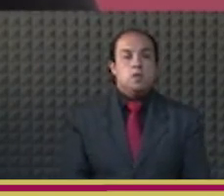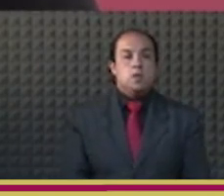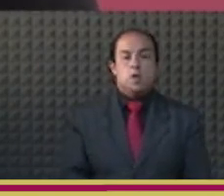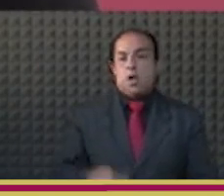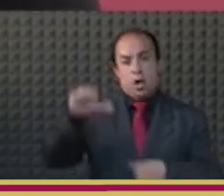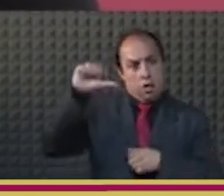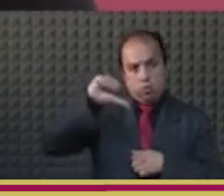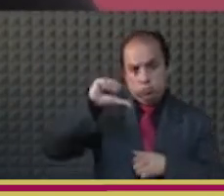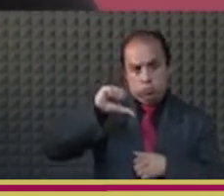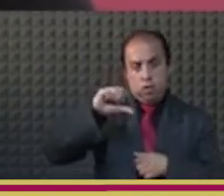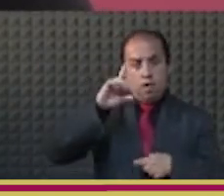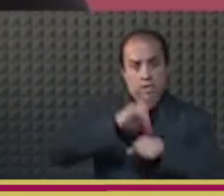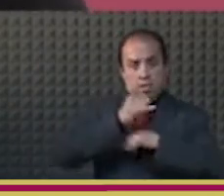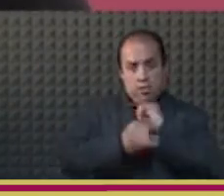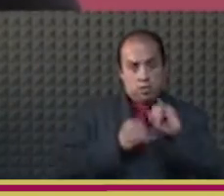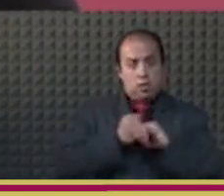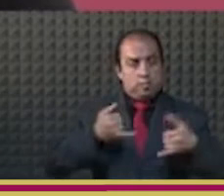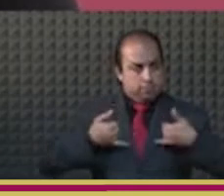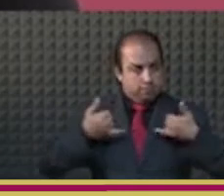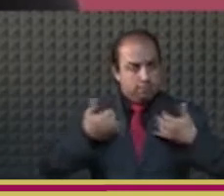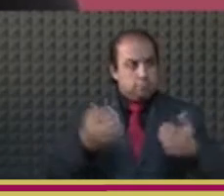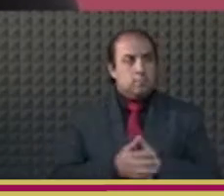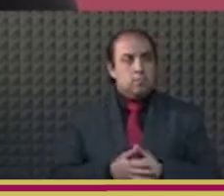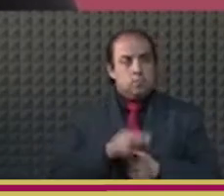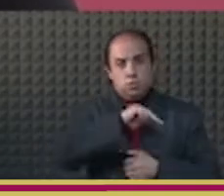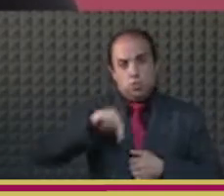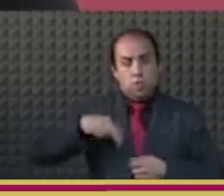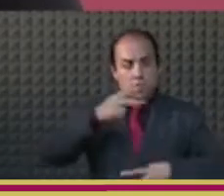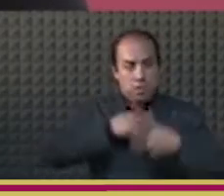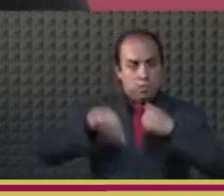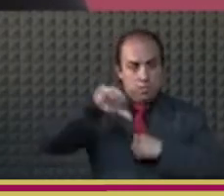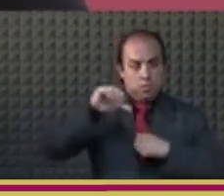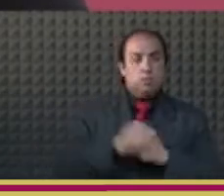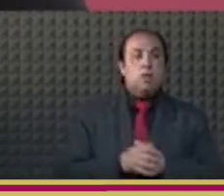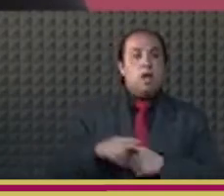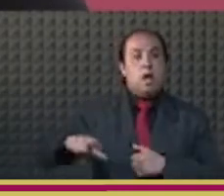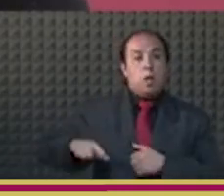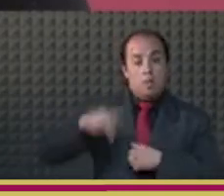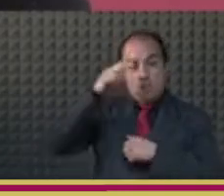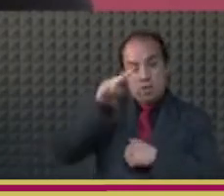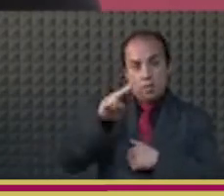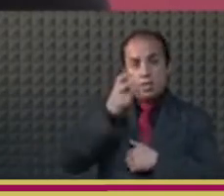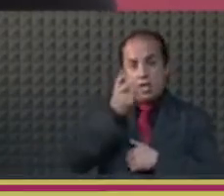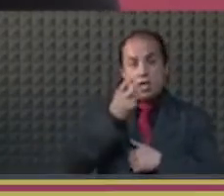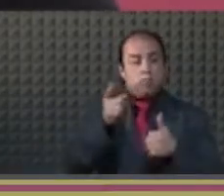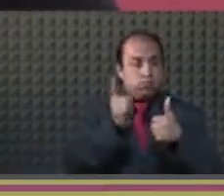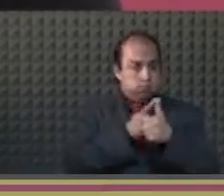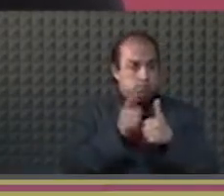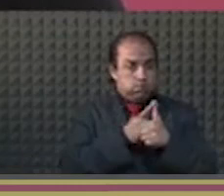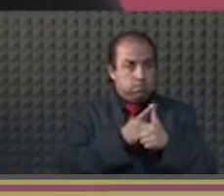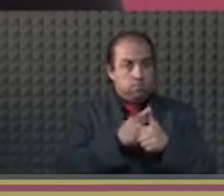hoy, Día Internacional de la Juventud, estemos aquí. Es porque para el Gobierno de México es una